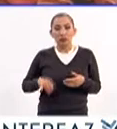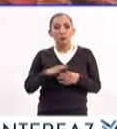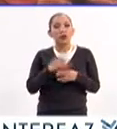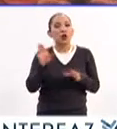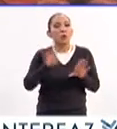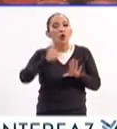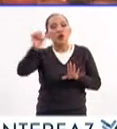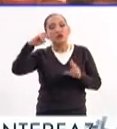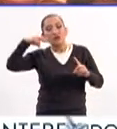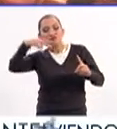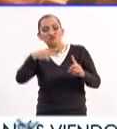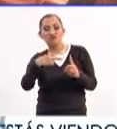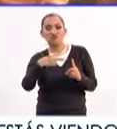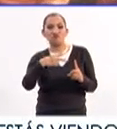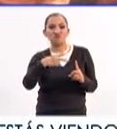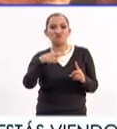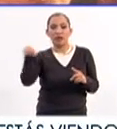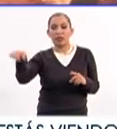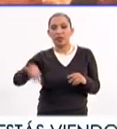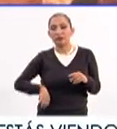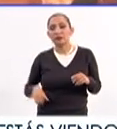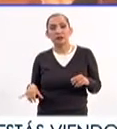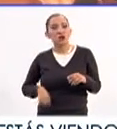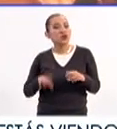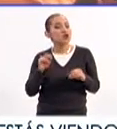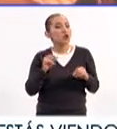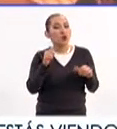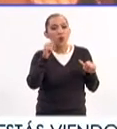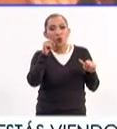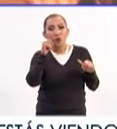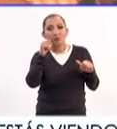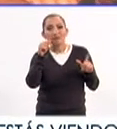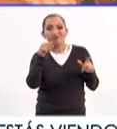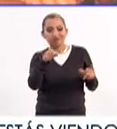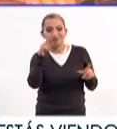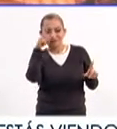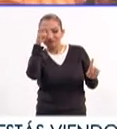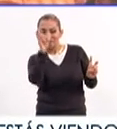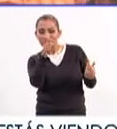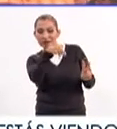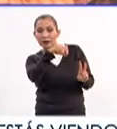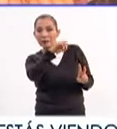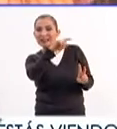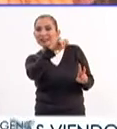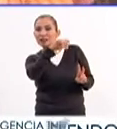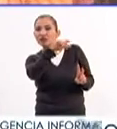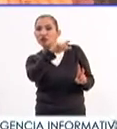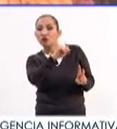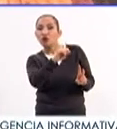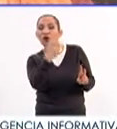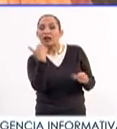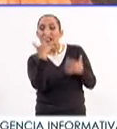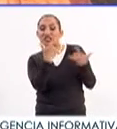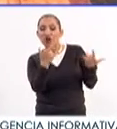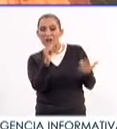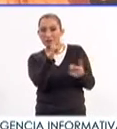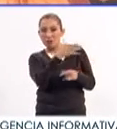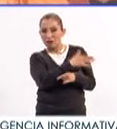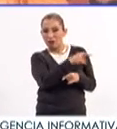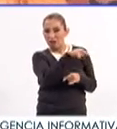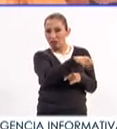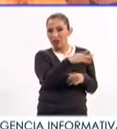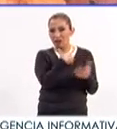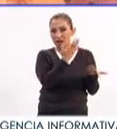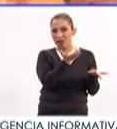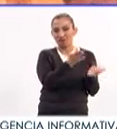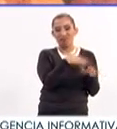otra perspectiva. A él le interesa no fijar, digamos, el término de mestizo a partir de la historia, que a veces es la historia de cartón,